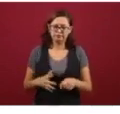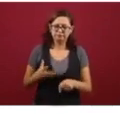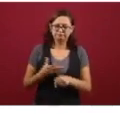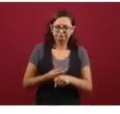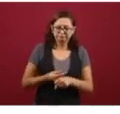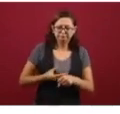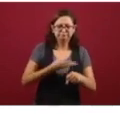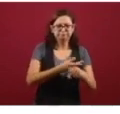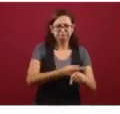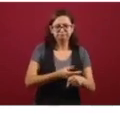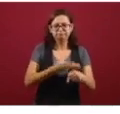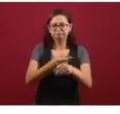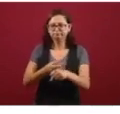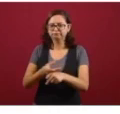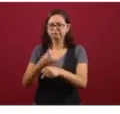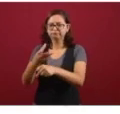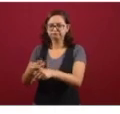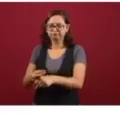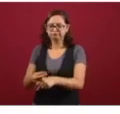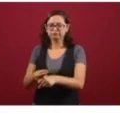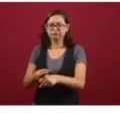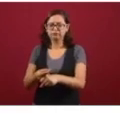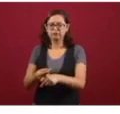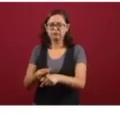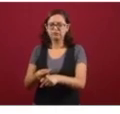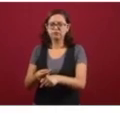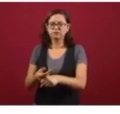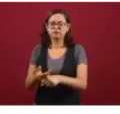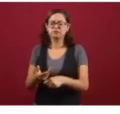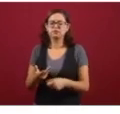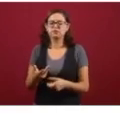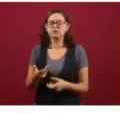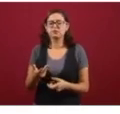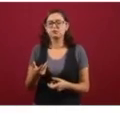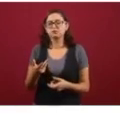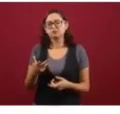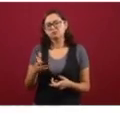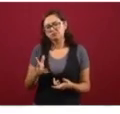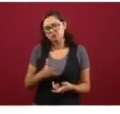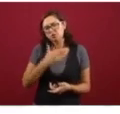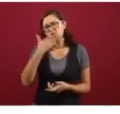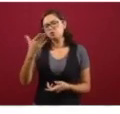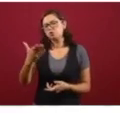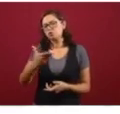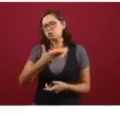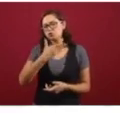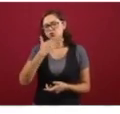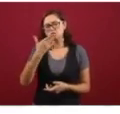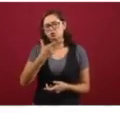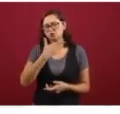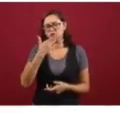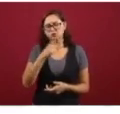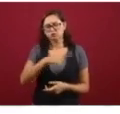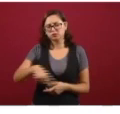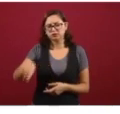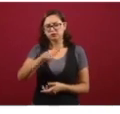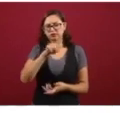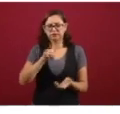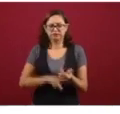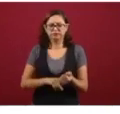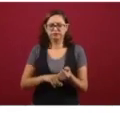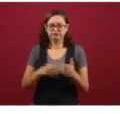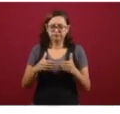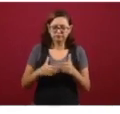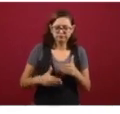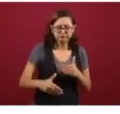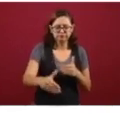respetando lo que son las demandas que se dan regularmente, estas demandas máximas, durante la ventana